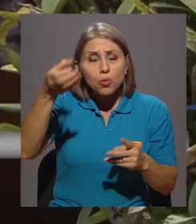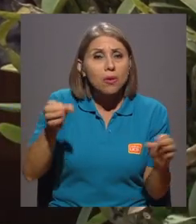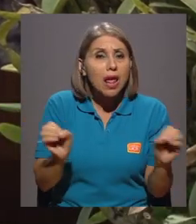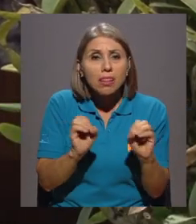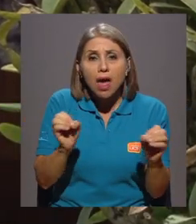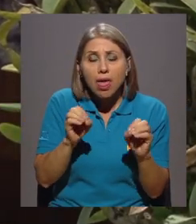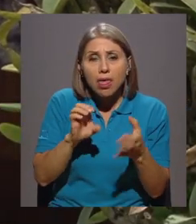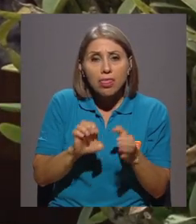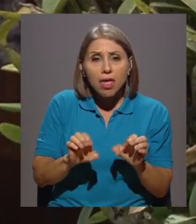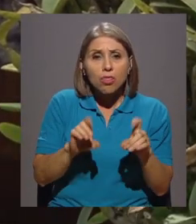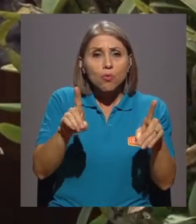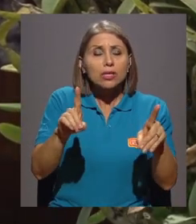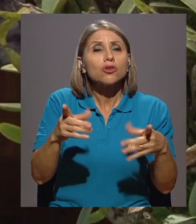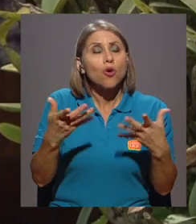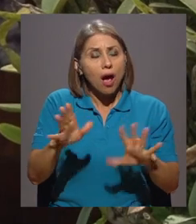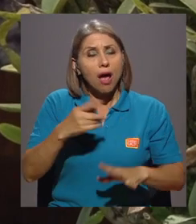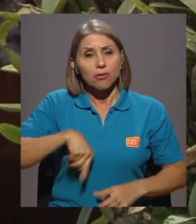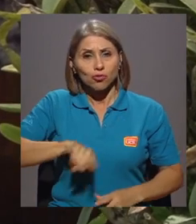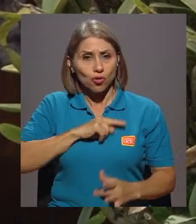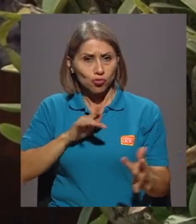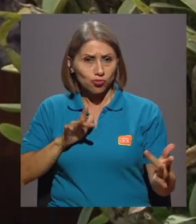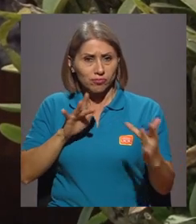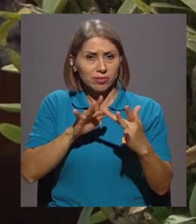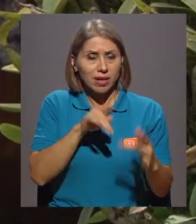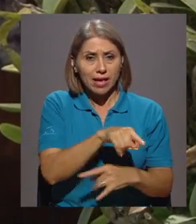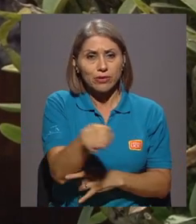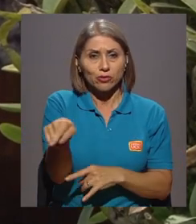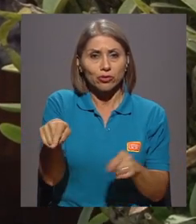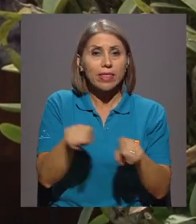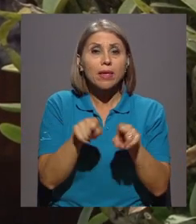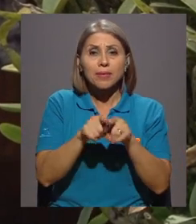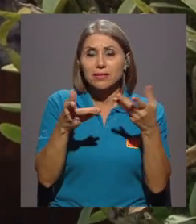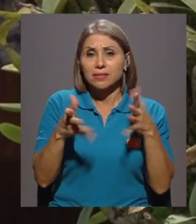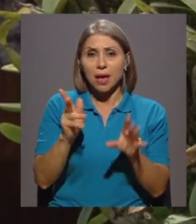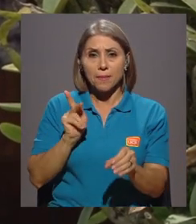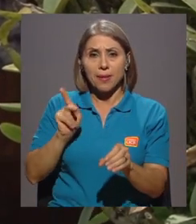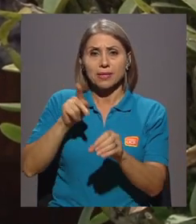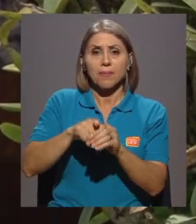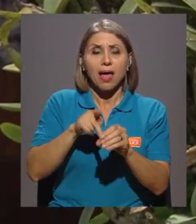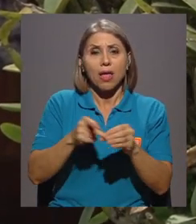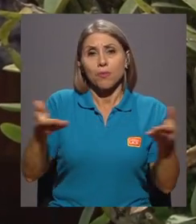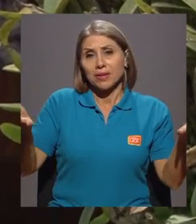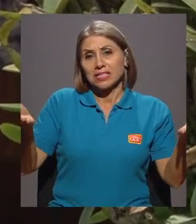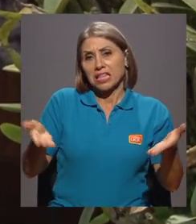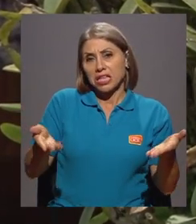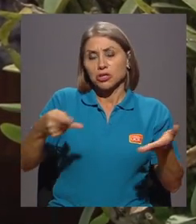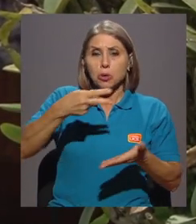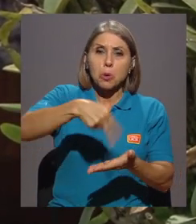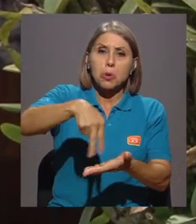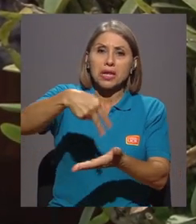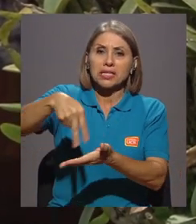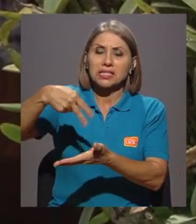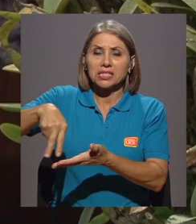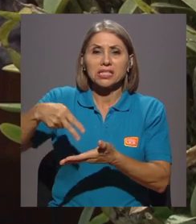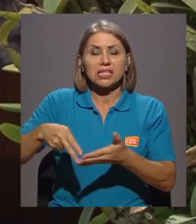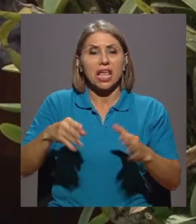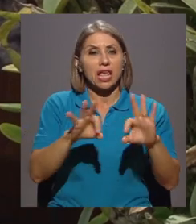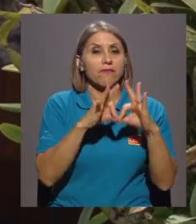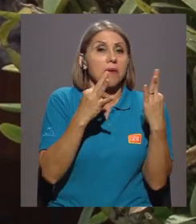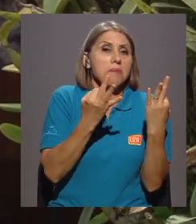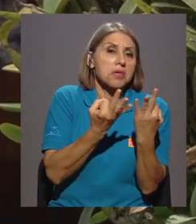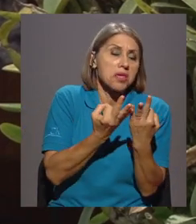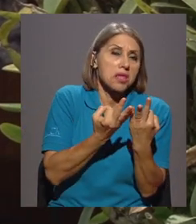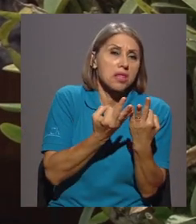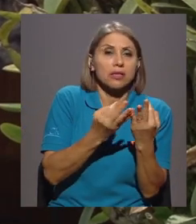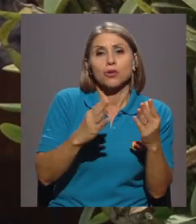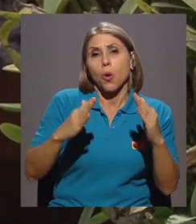y de formación. También tenemos la oportunidad de participar en presentaciones en hogares de personas adolescentes